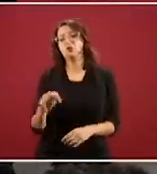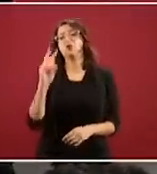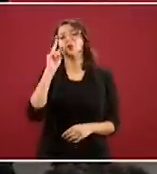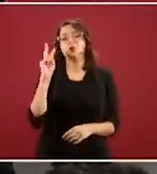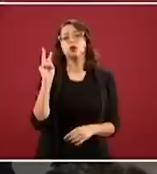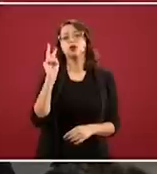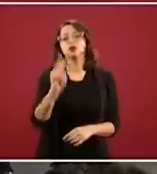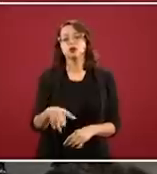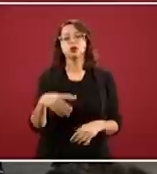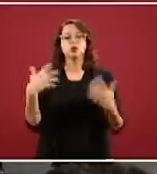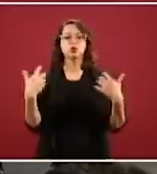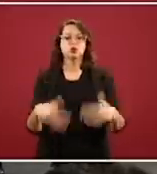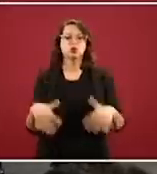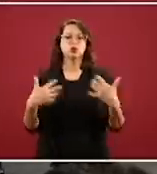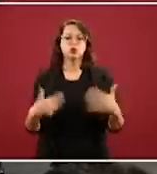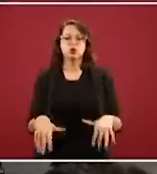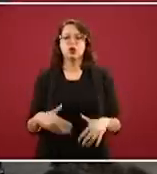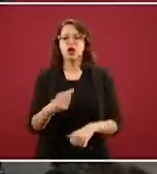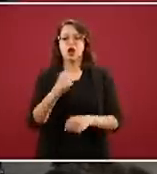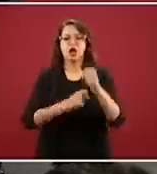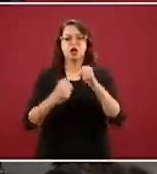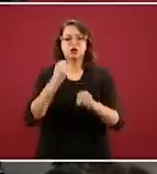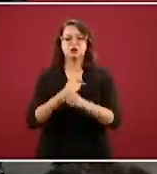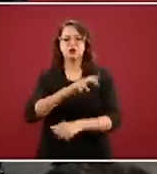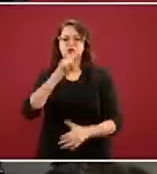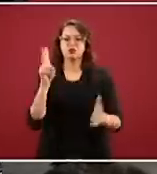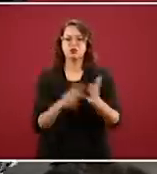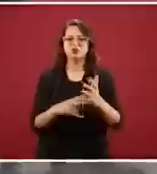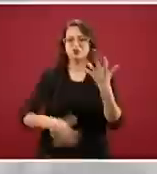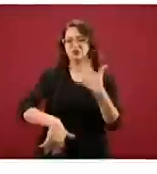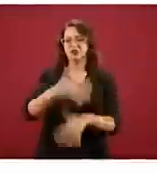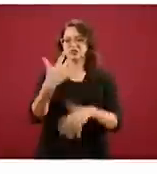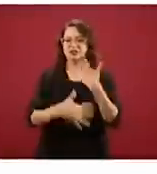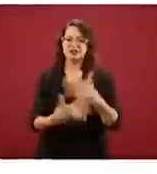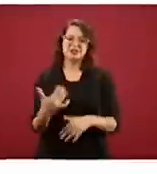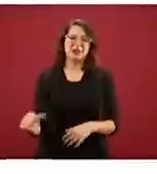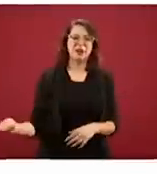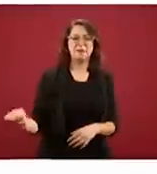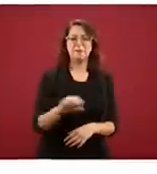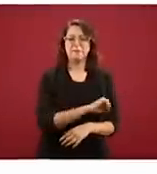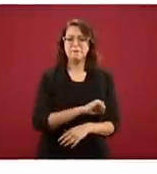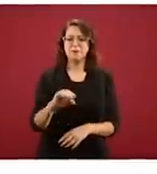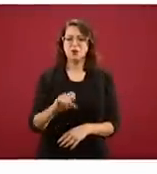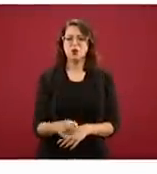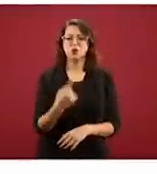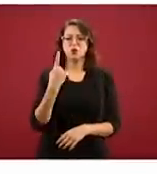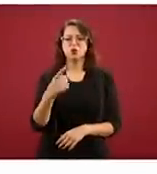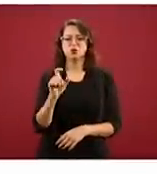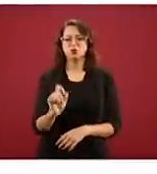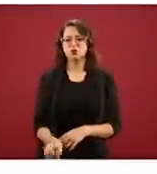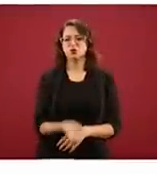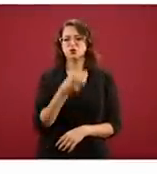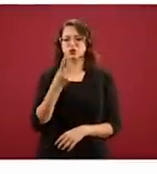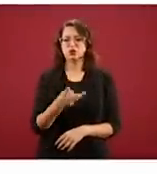comportamiento histórico. El 2015 la tendencia de crecimiento fue 1.3,